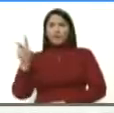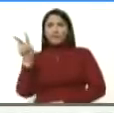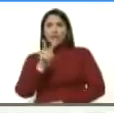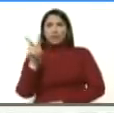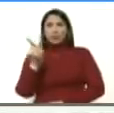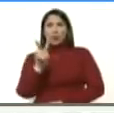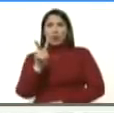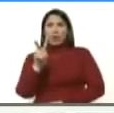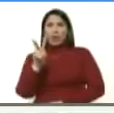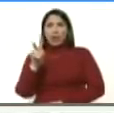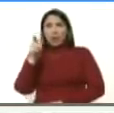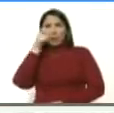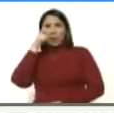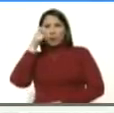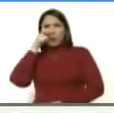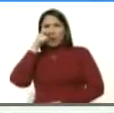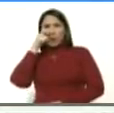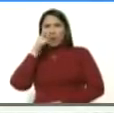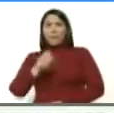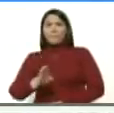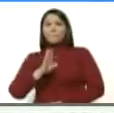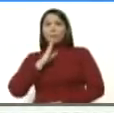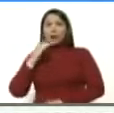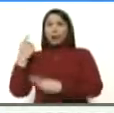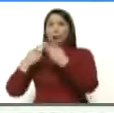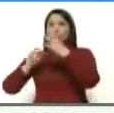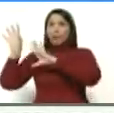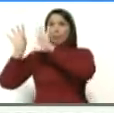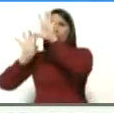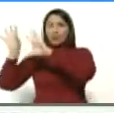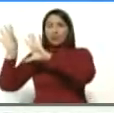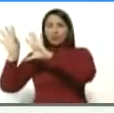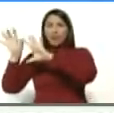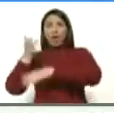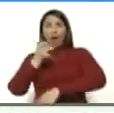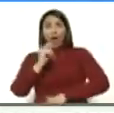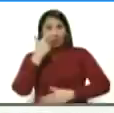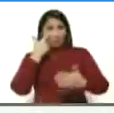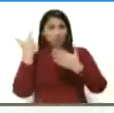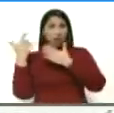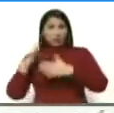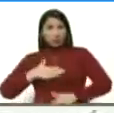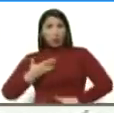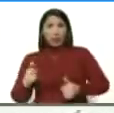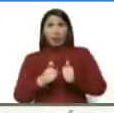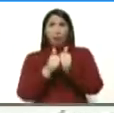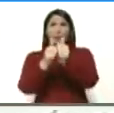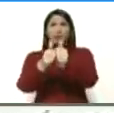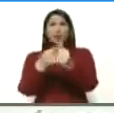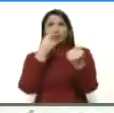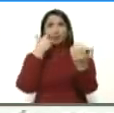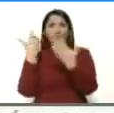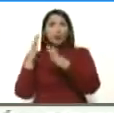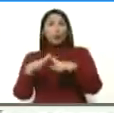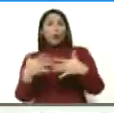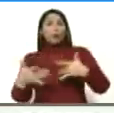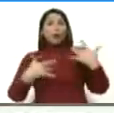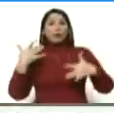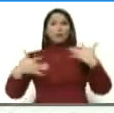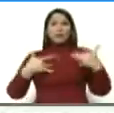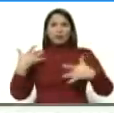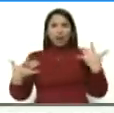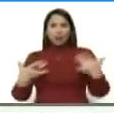en custodia en bancos extranjeros. Hay imágenes que pueden acompañar esto, cuando en un acto